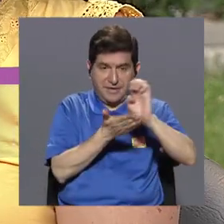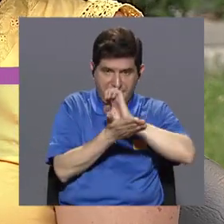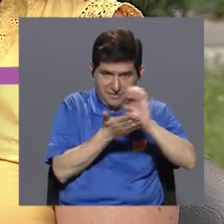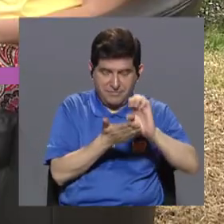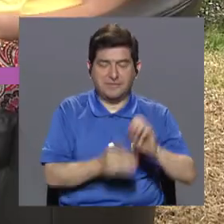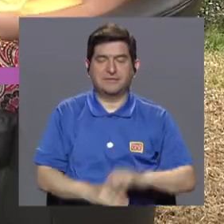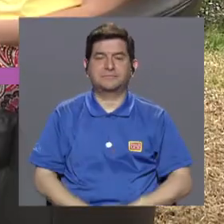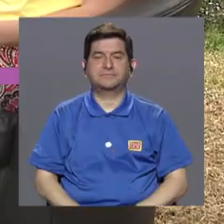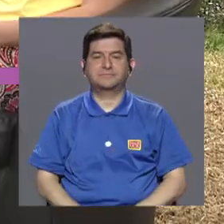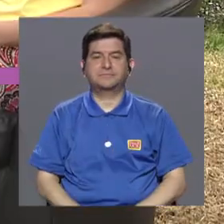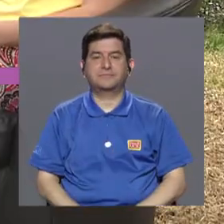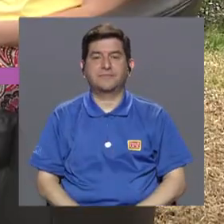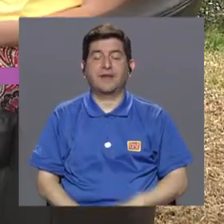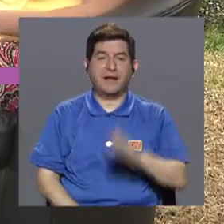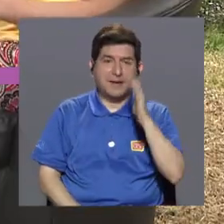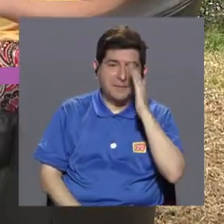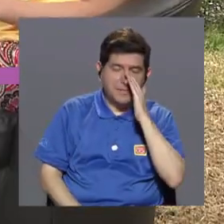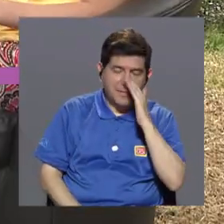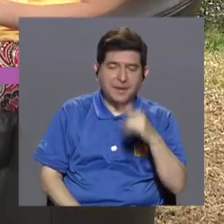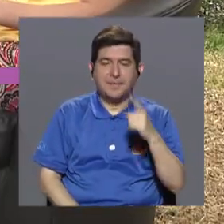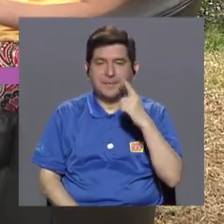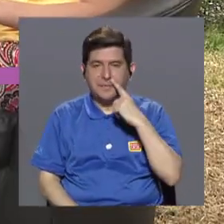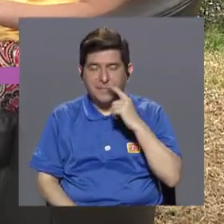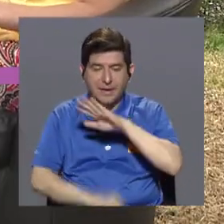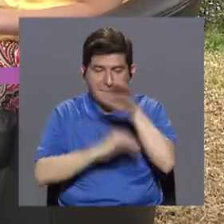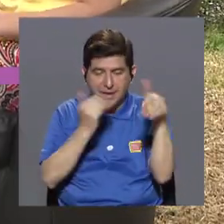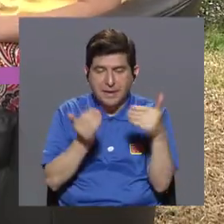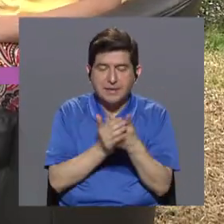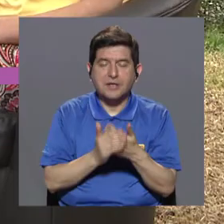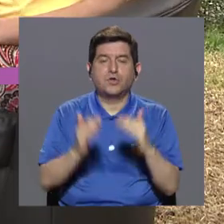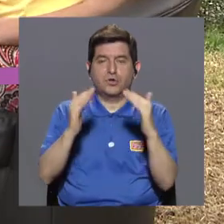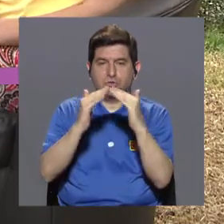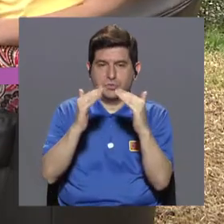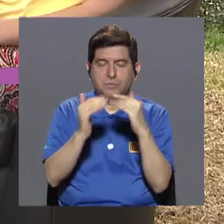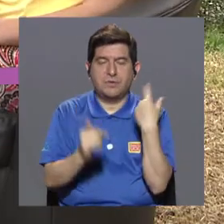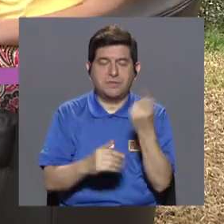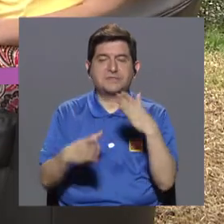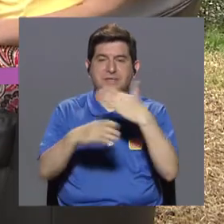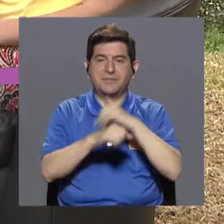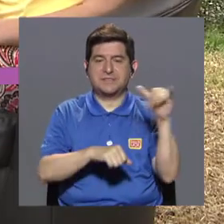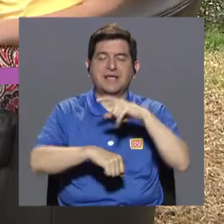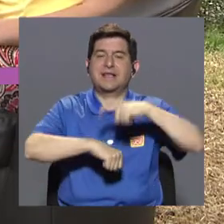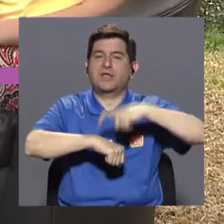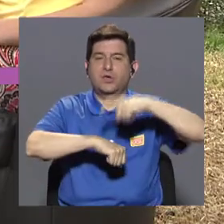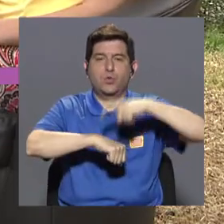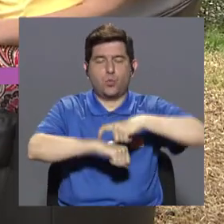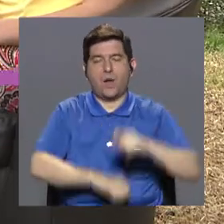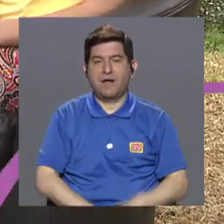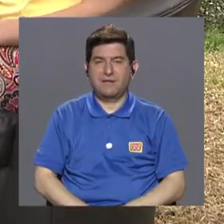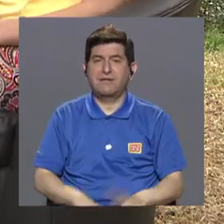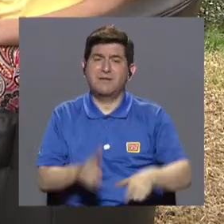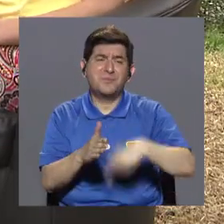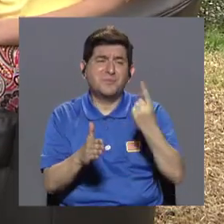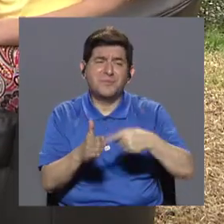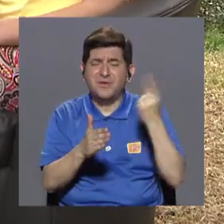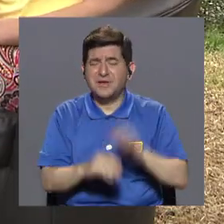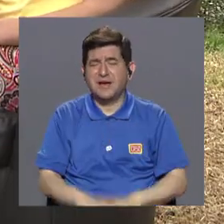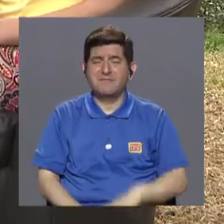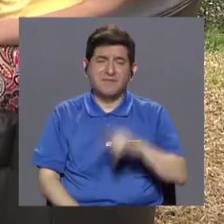Ajá. Entonces, a la mamá, al papá y a todos los que conviven, siempre hacerlo como al mismo tiempo, ¿verdad? Porque a